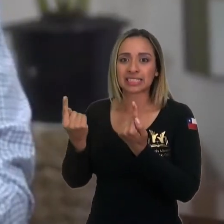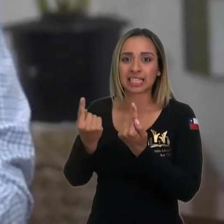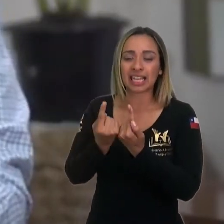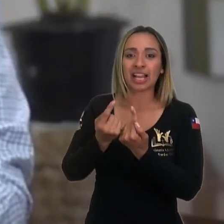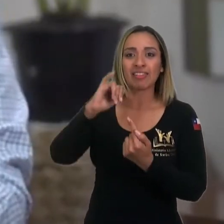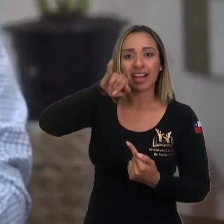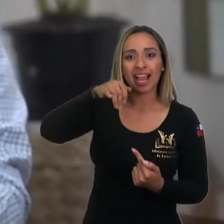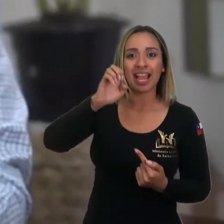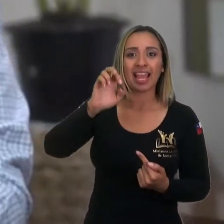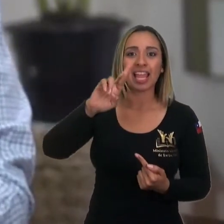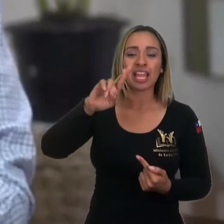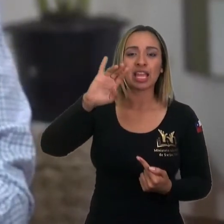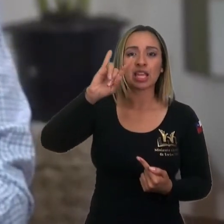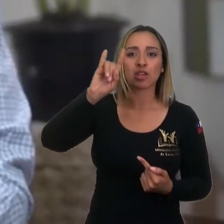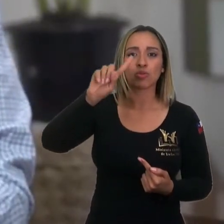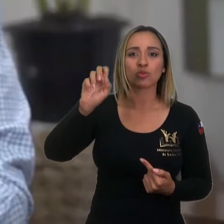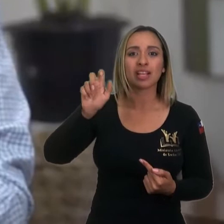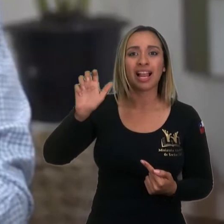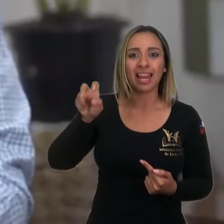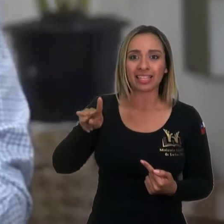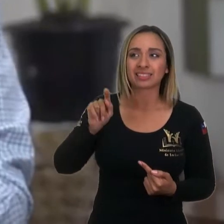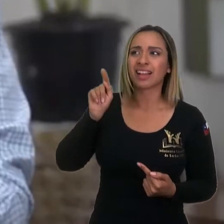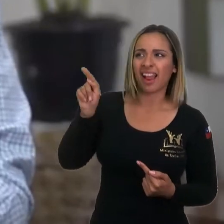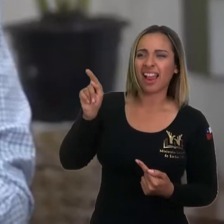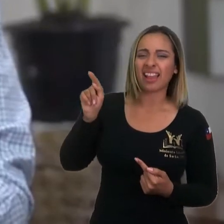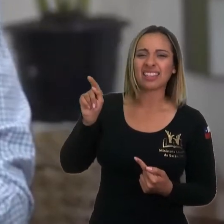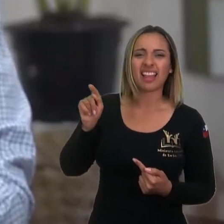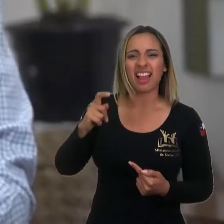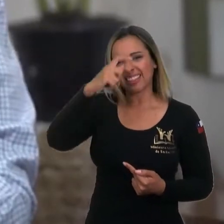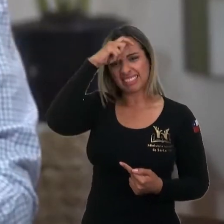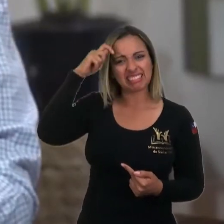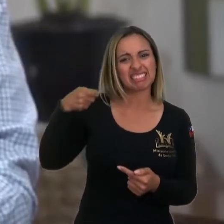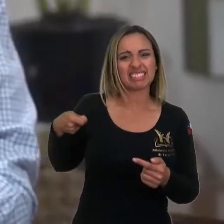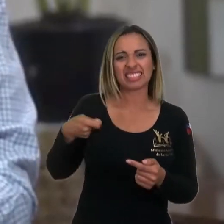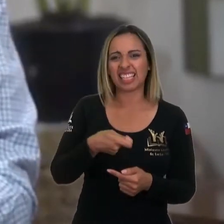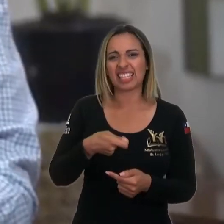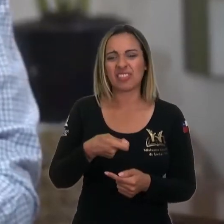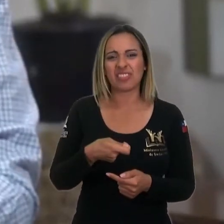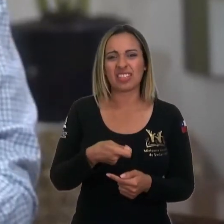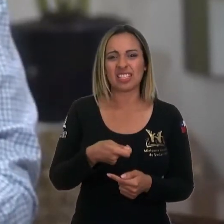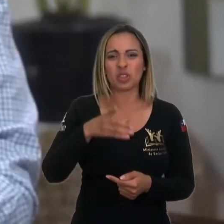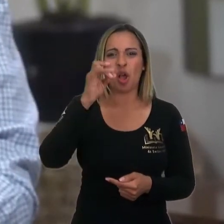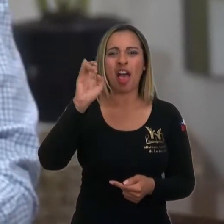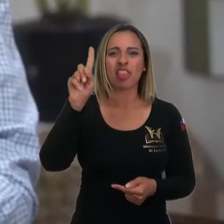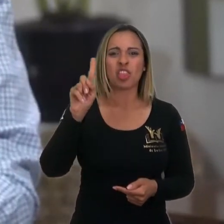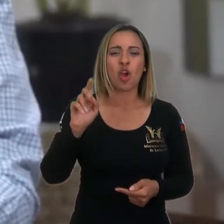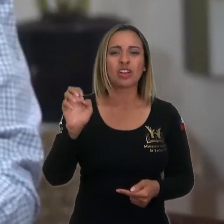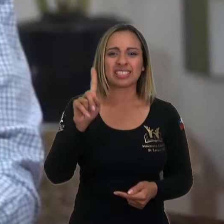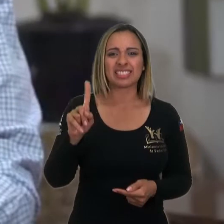en esos montes se realizaban sacrificios a dioses paganos, sacerdotisas, prostitutas.